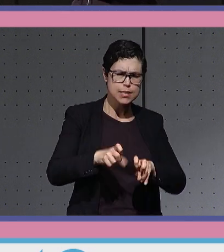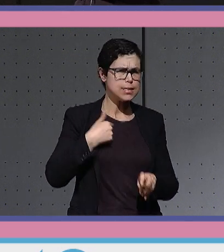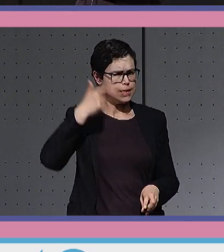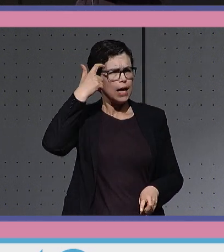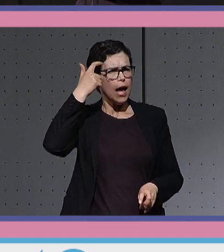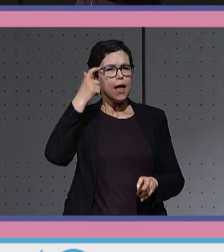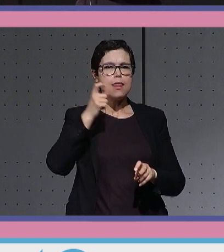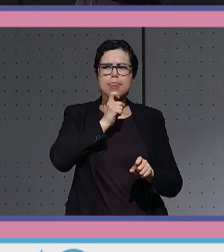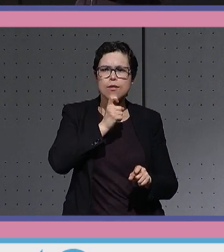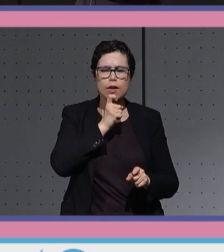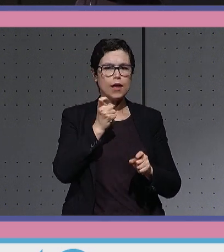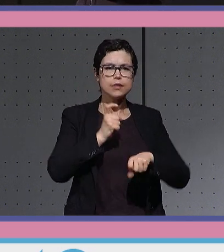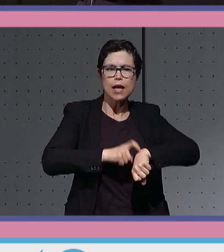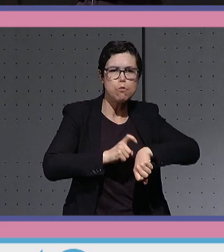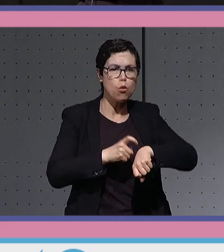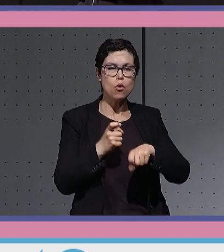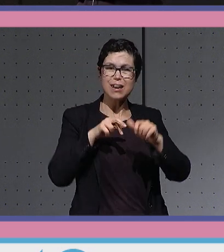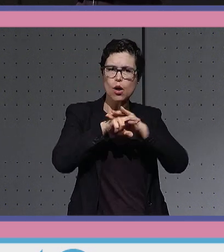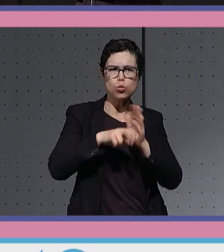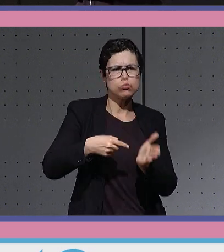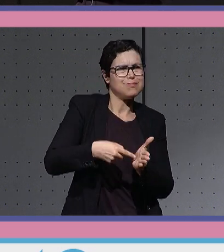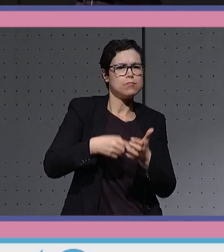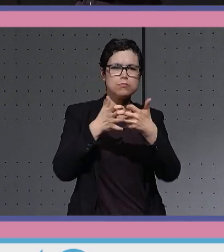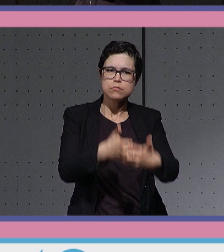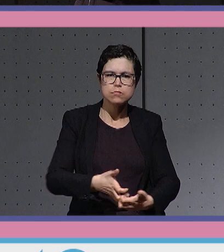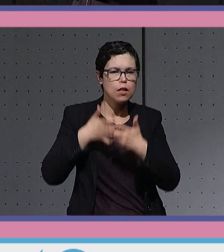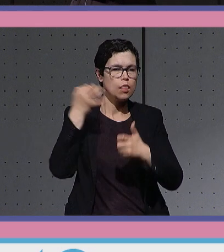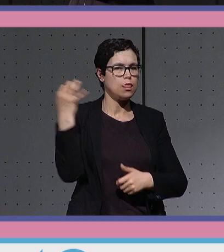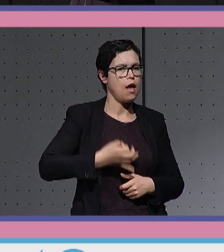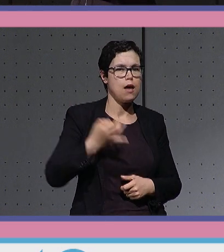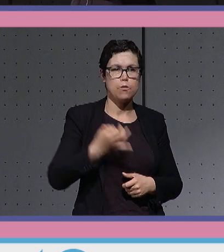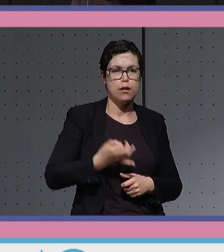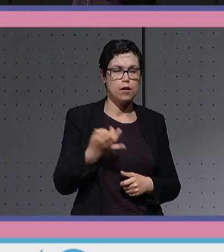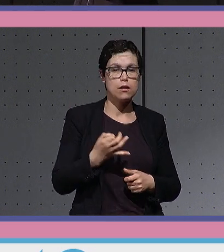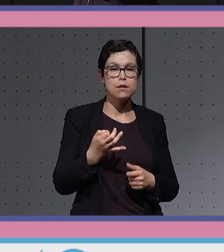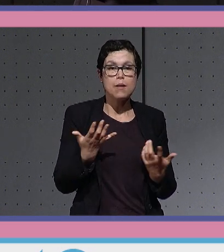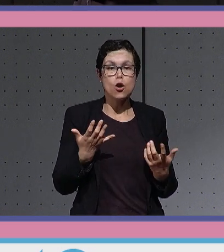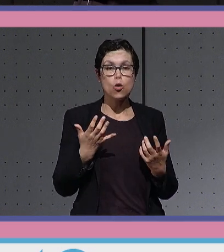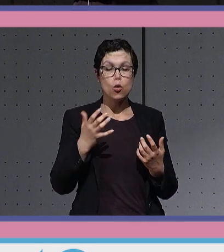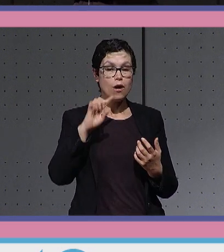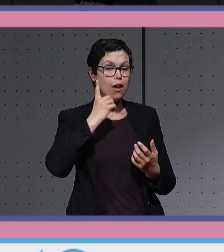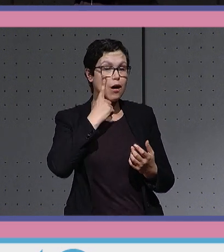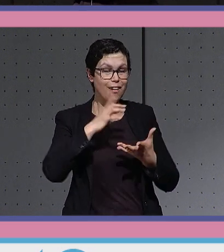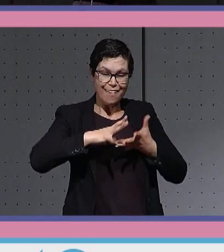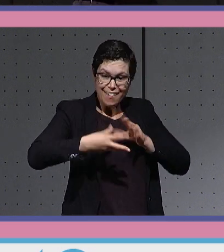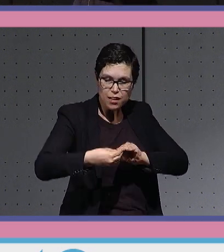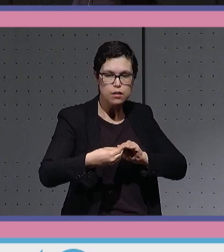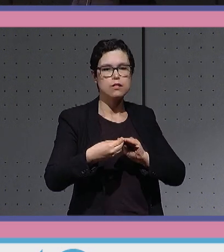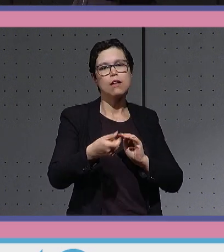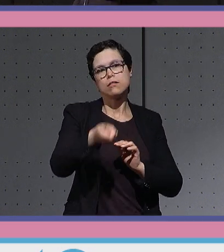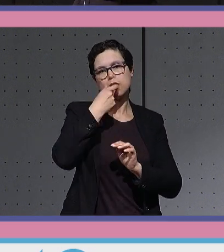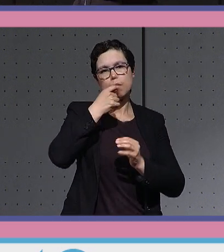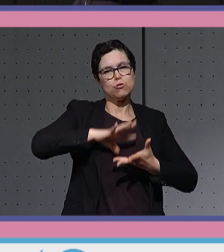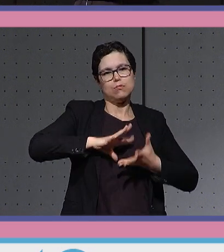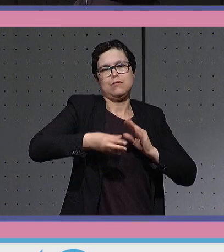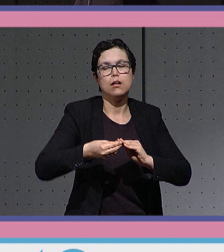que tenemos y tenemos que empezar a pedirlos y a luchar por ellos, porque son importantes, pero claramente el tratamiento puede mejorar el pronóstico y la calidad de vida